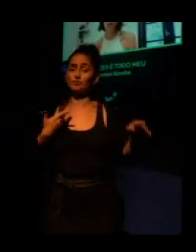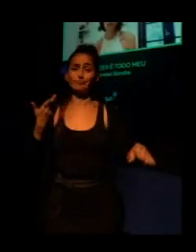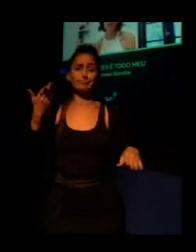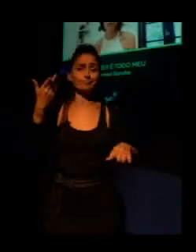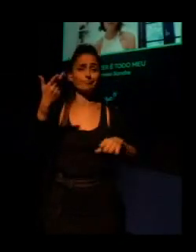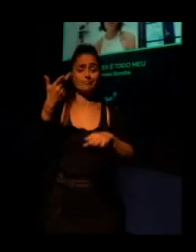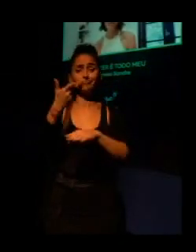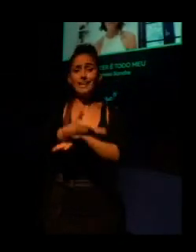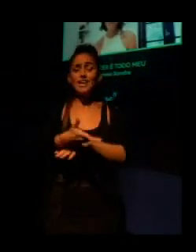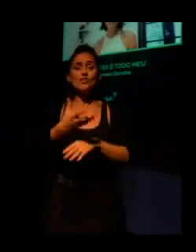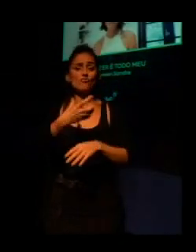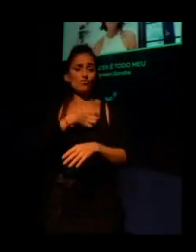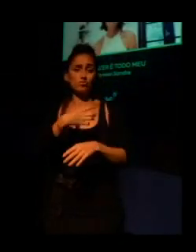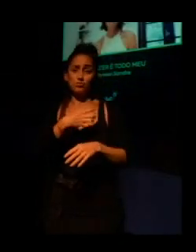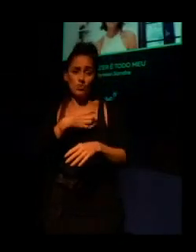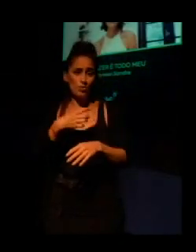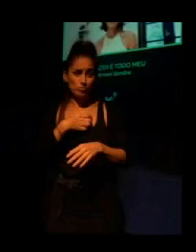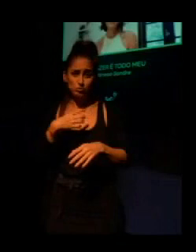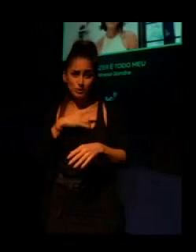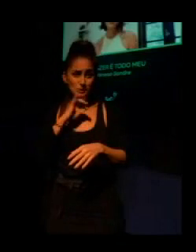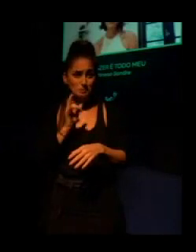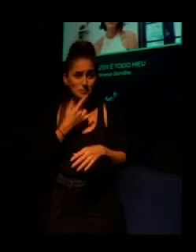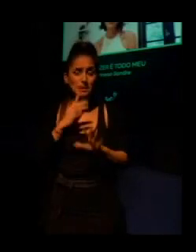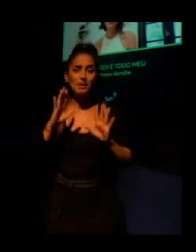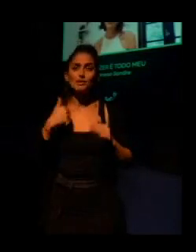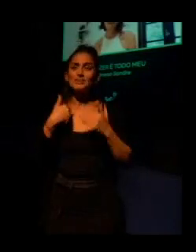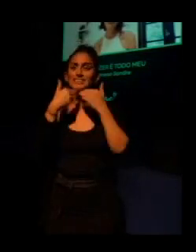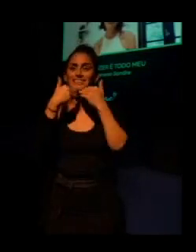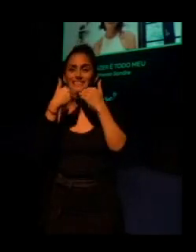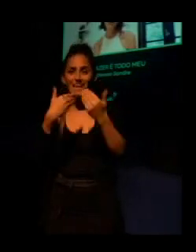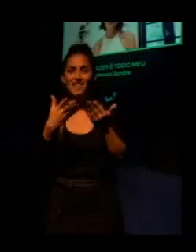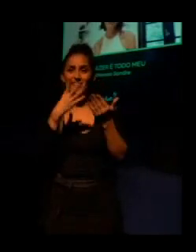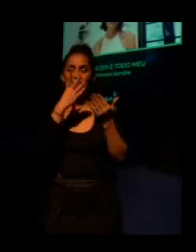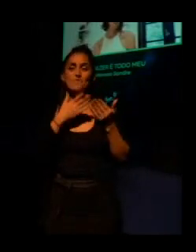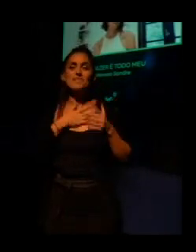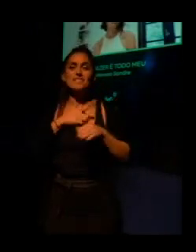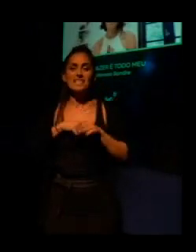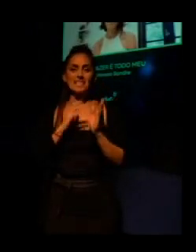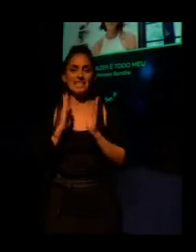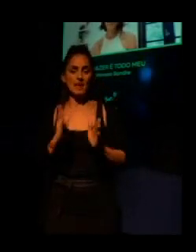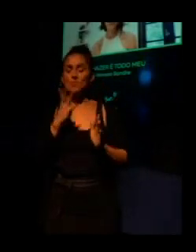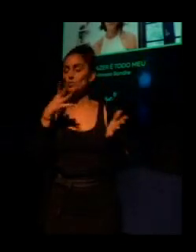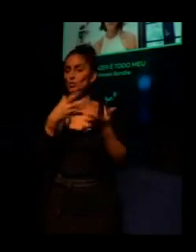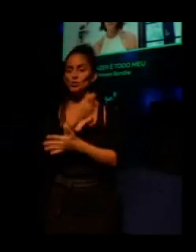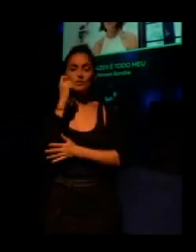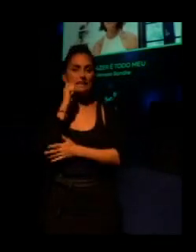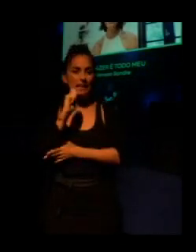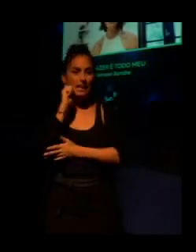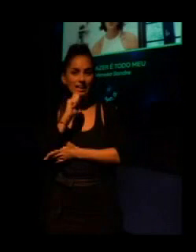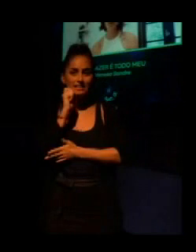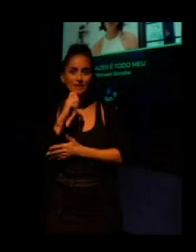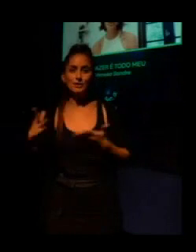con ustedes, pero los agradezco por este espacio, por todo el cariño y por todas